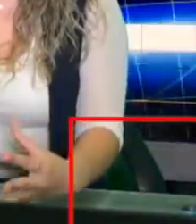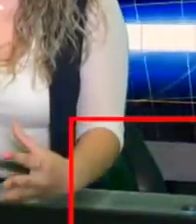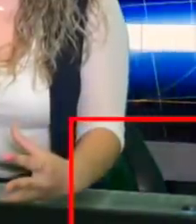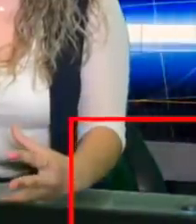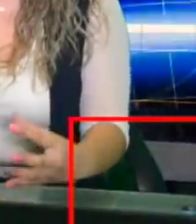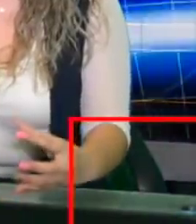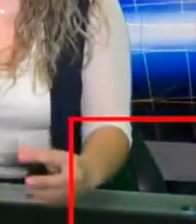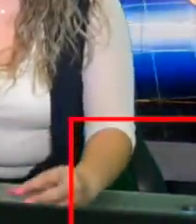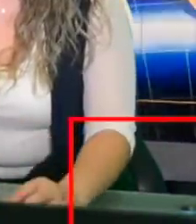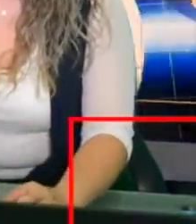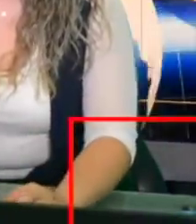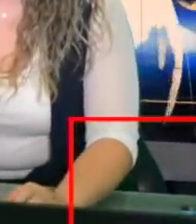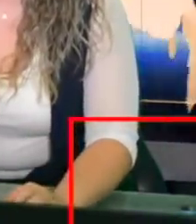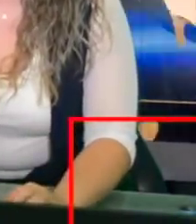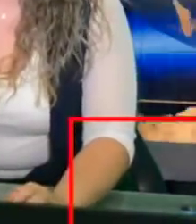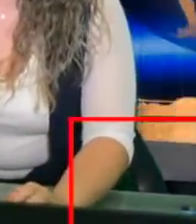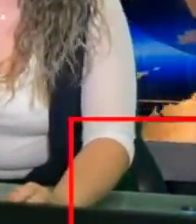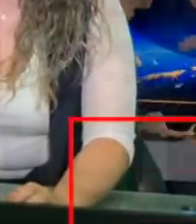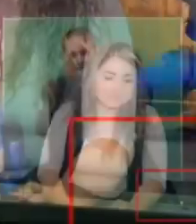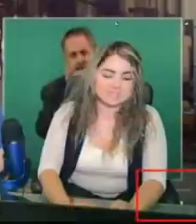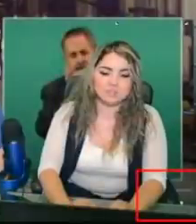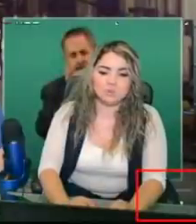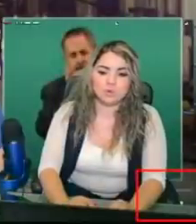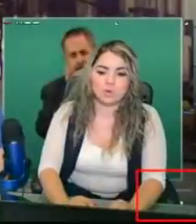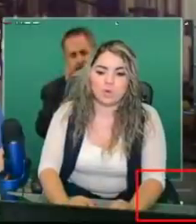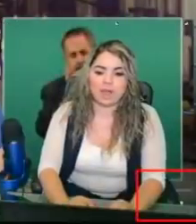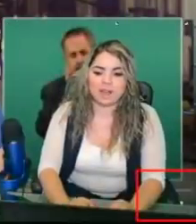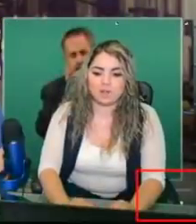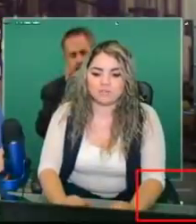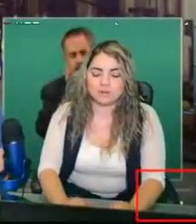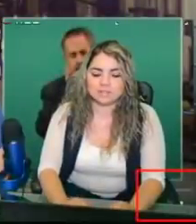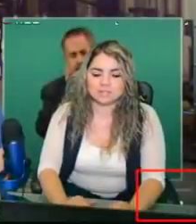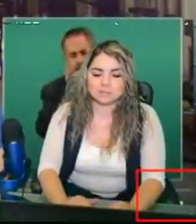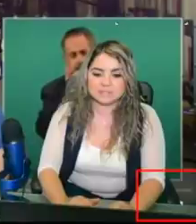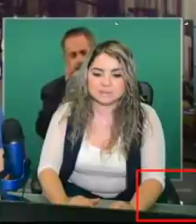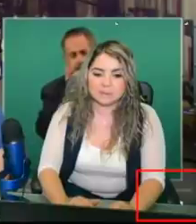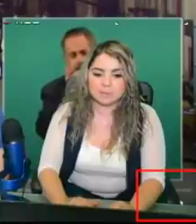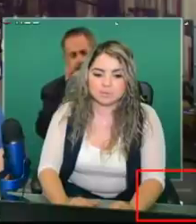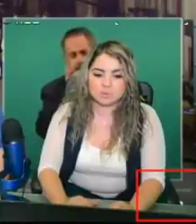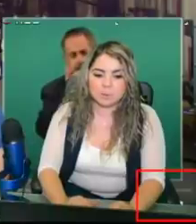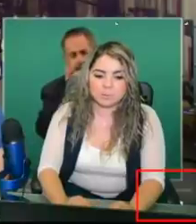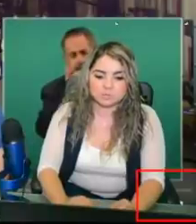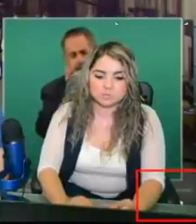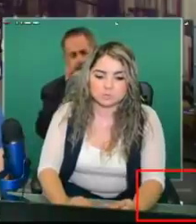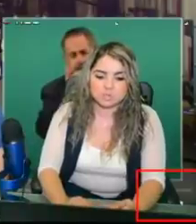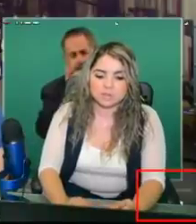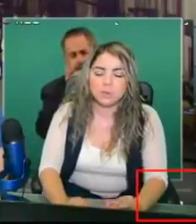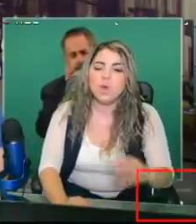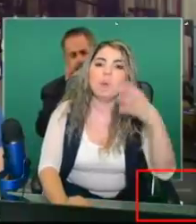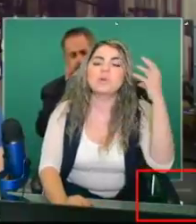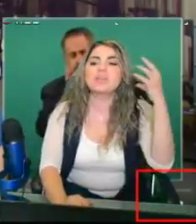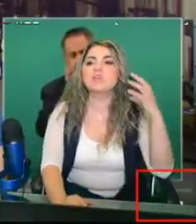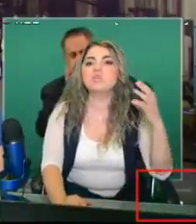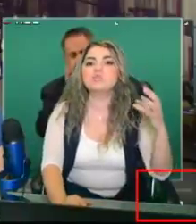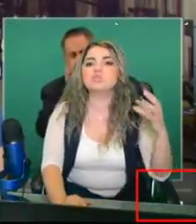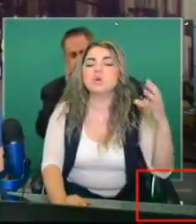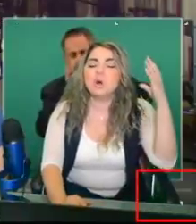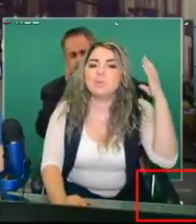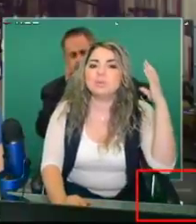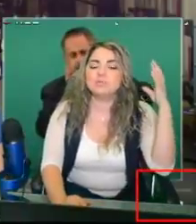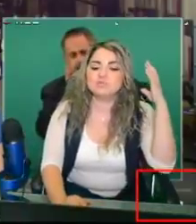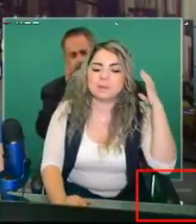que se está viviendo. Vamos echando un ojo a la conferencia de prensa, vamos viendo, vamos escuchando, porque